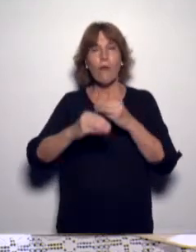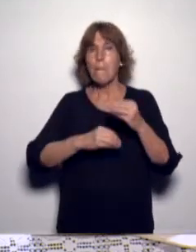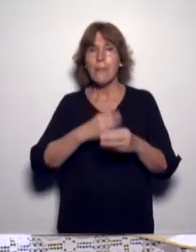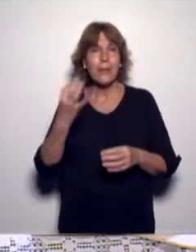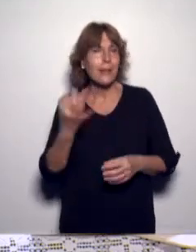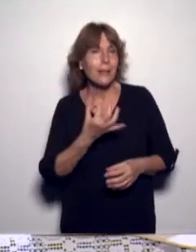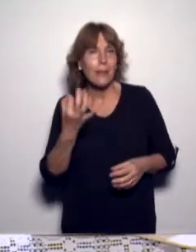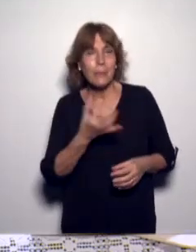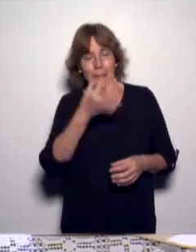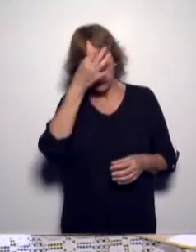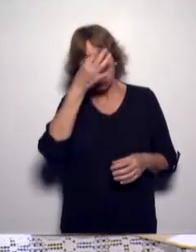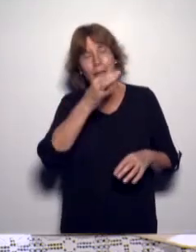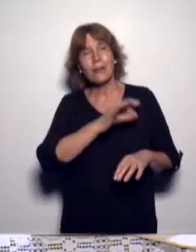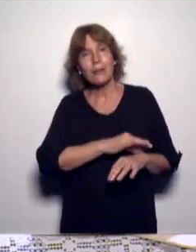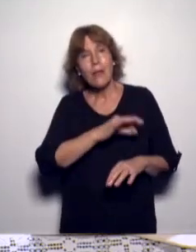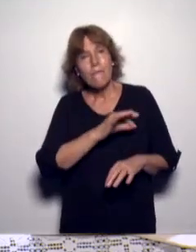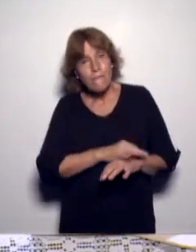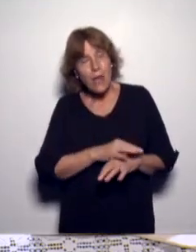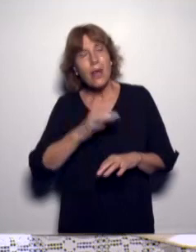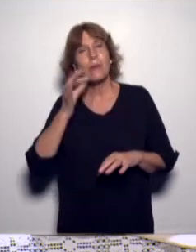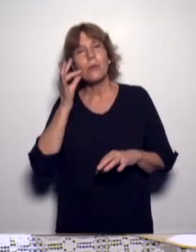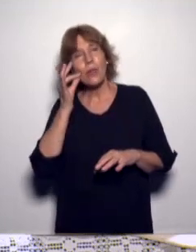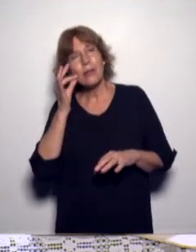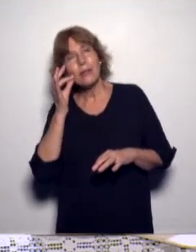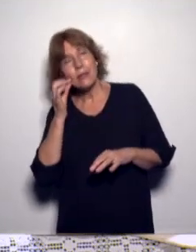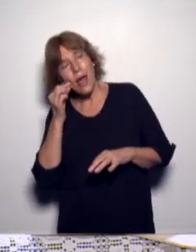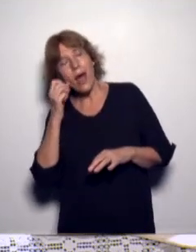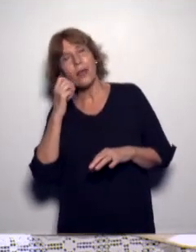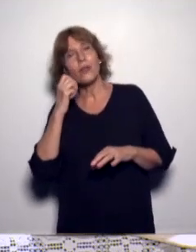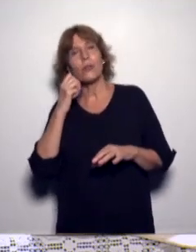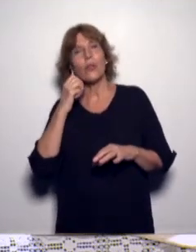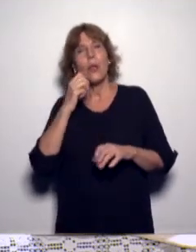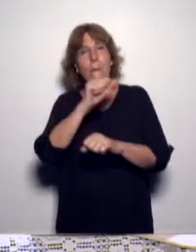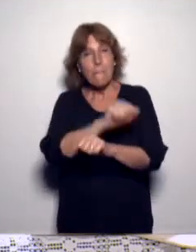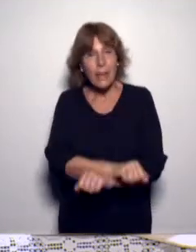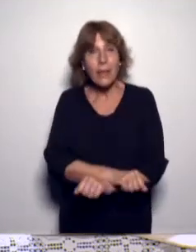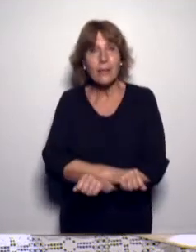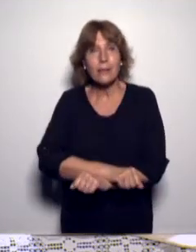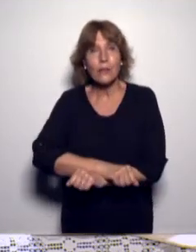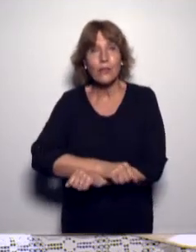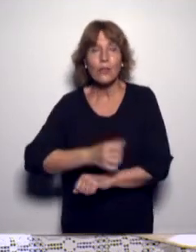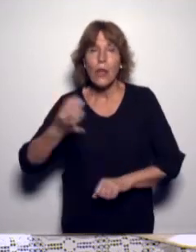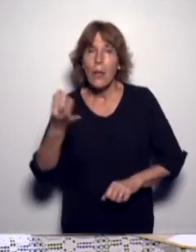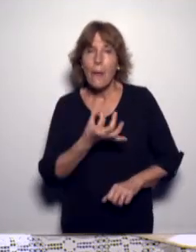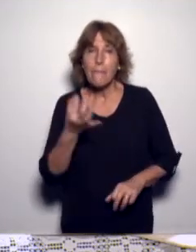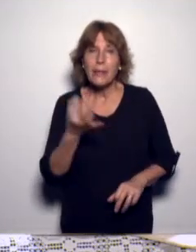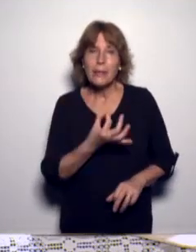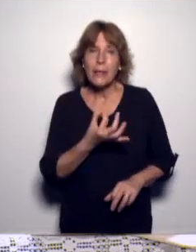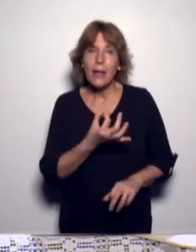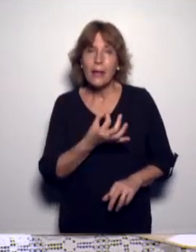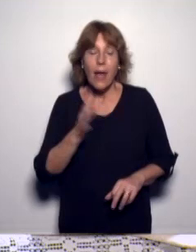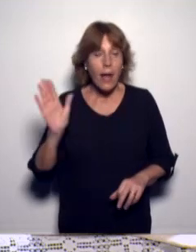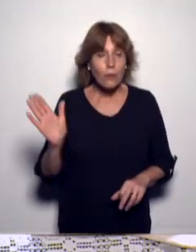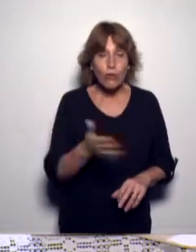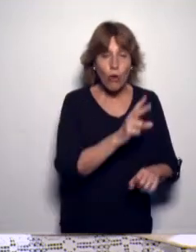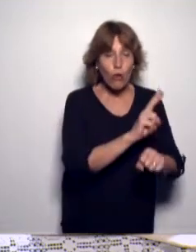los enfermos, a los ancianos, a los que están privados de su libertad, en particular también a todos los que